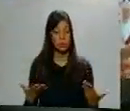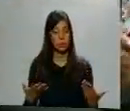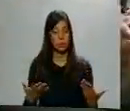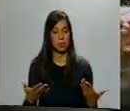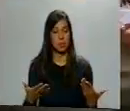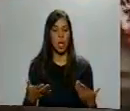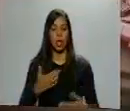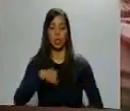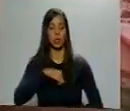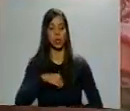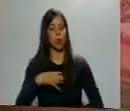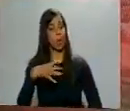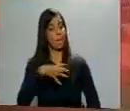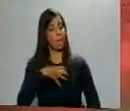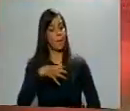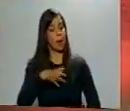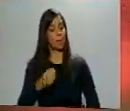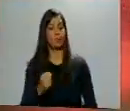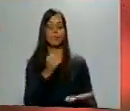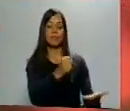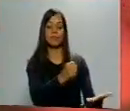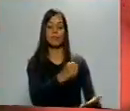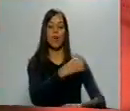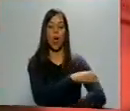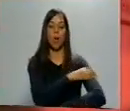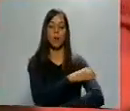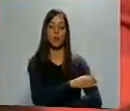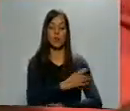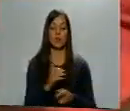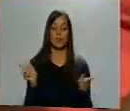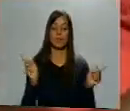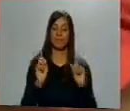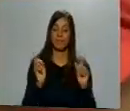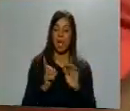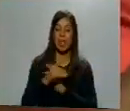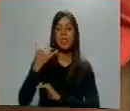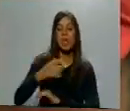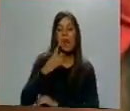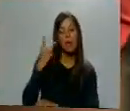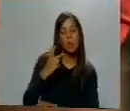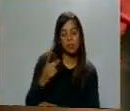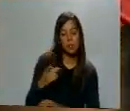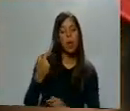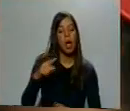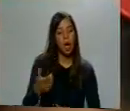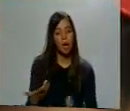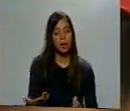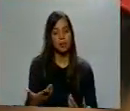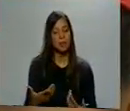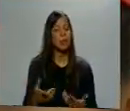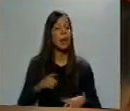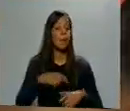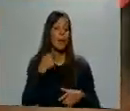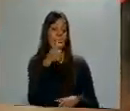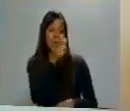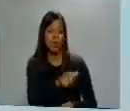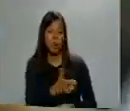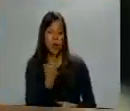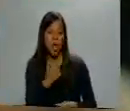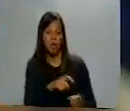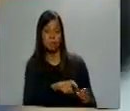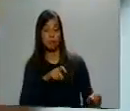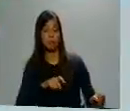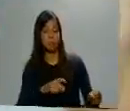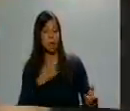los vamos a premiar ahora. No, usted va a participar porque usted tiene aquí derechos políticos, ¿sí? Los derechos políticos se pierden cuando se viola el derecho